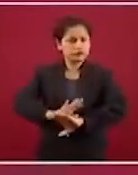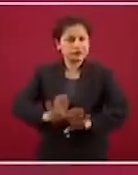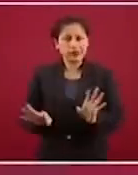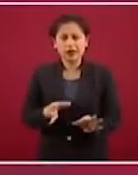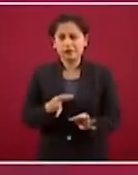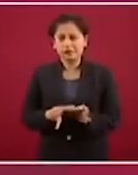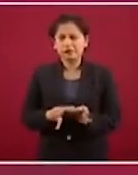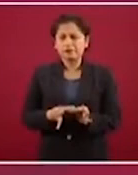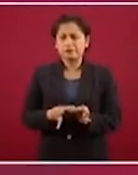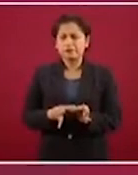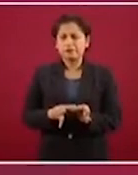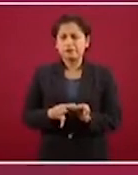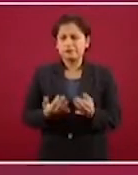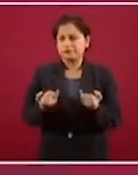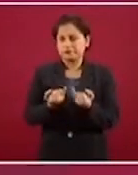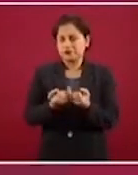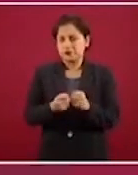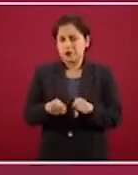en el presupuesto